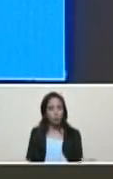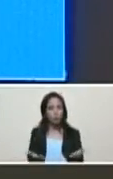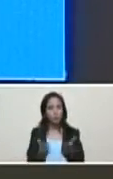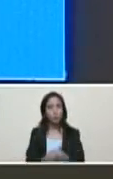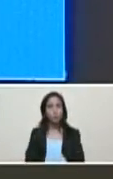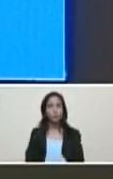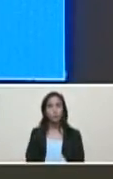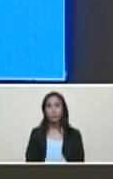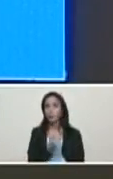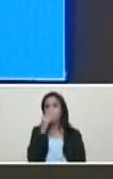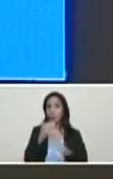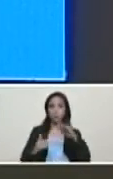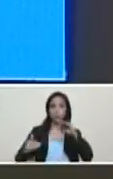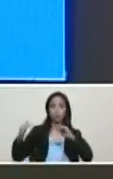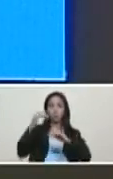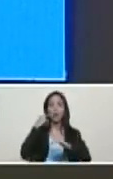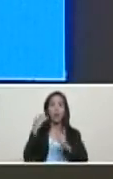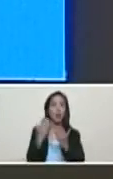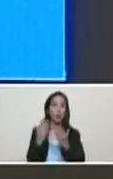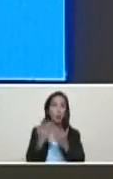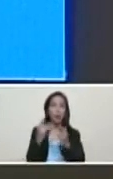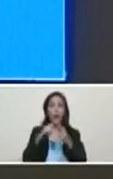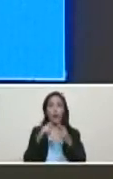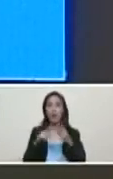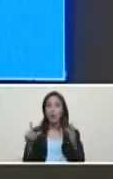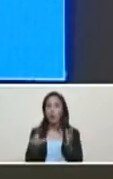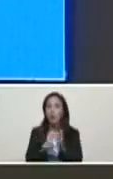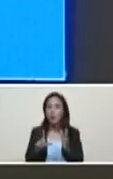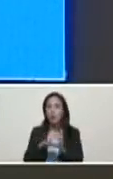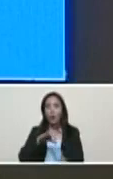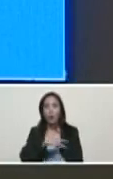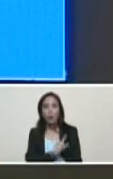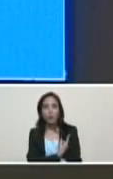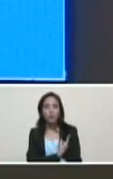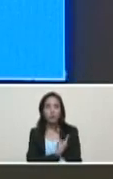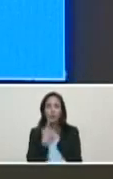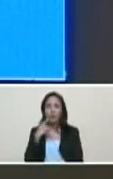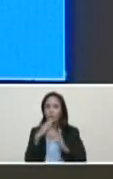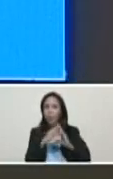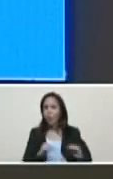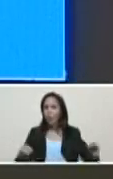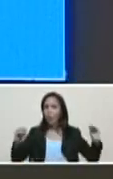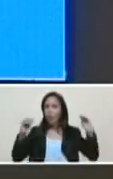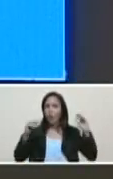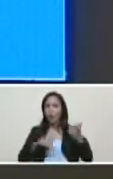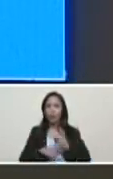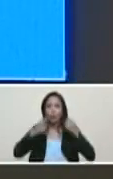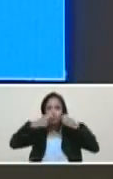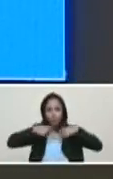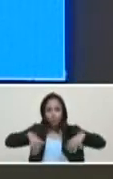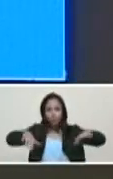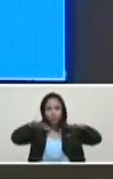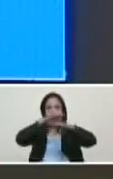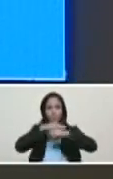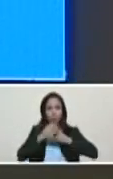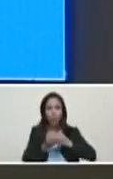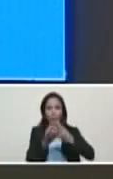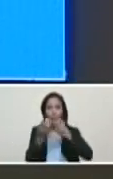a todo nivel, en la escuela, en el liceo, en las universidades, en el cuartel, en la